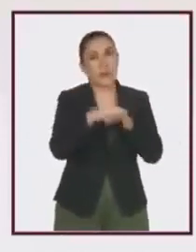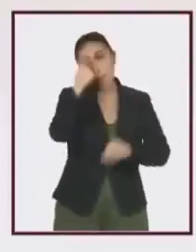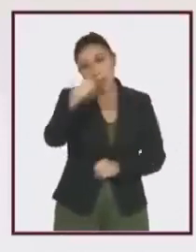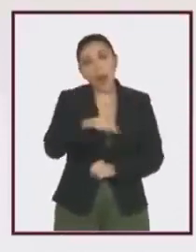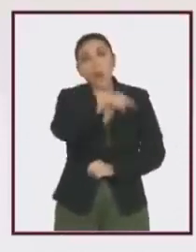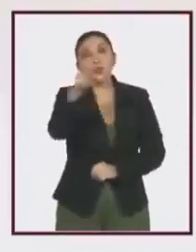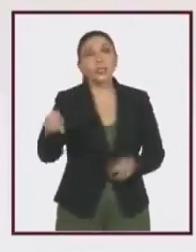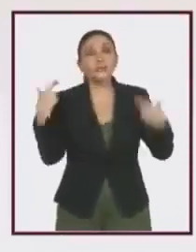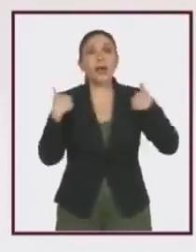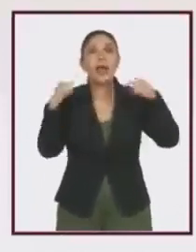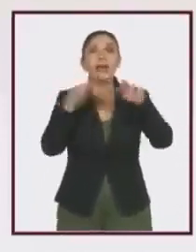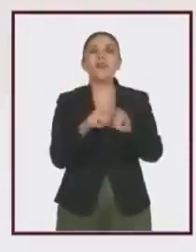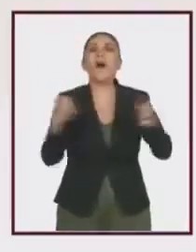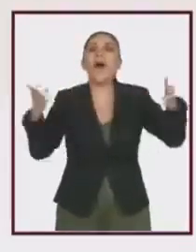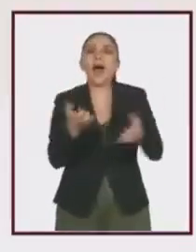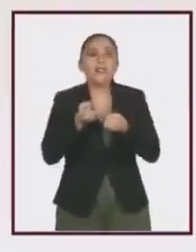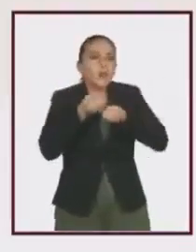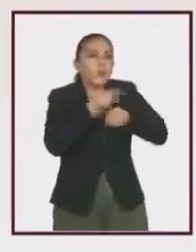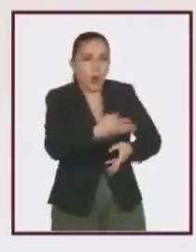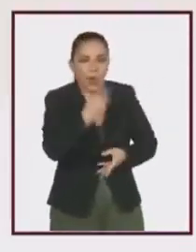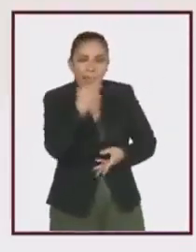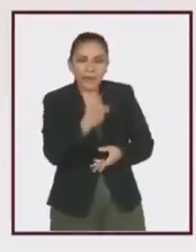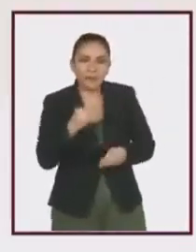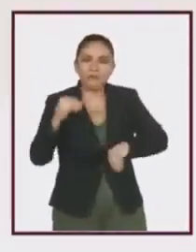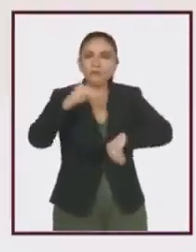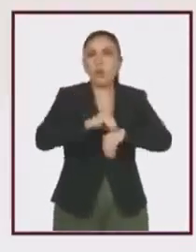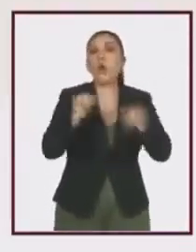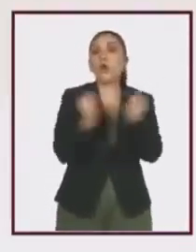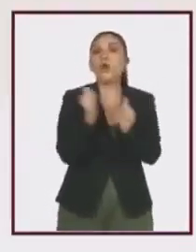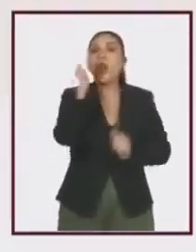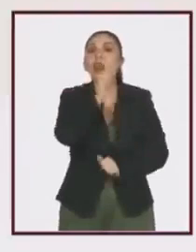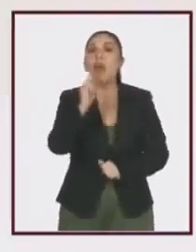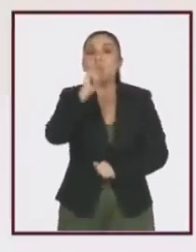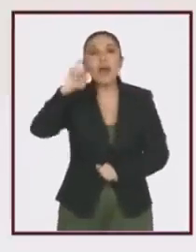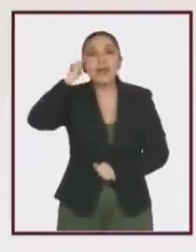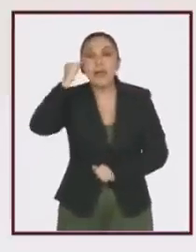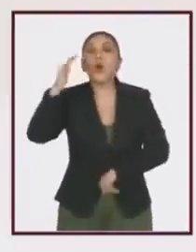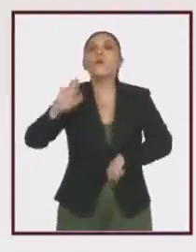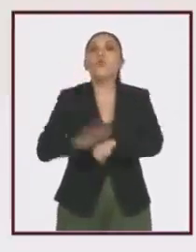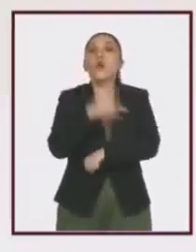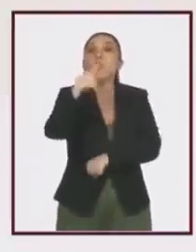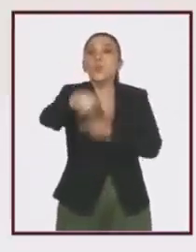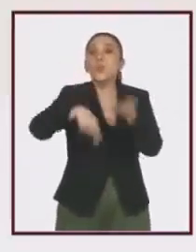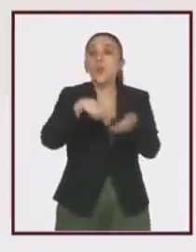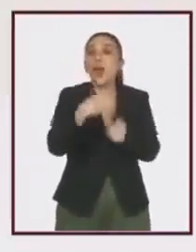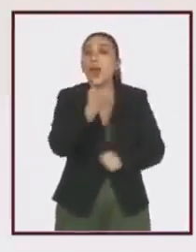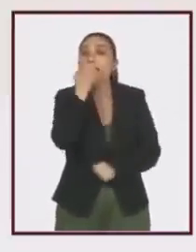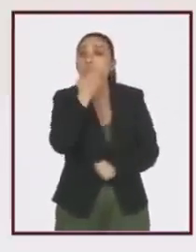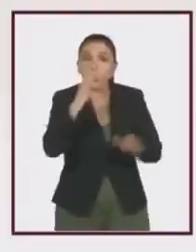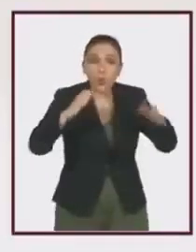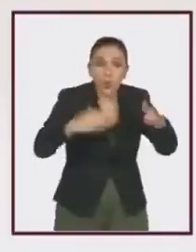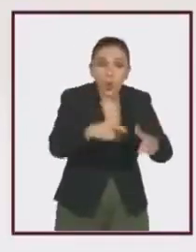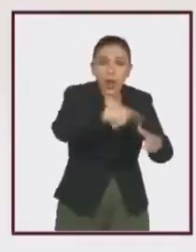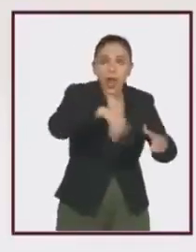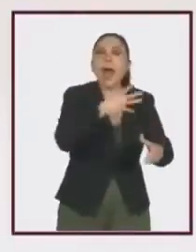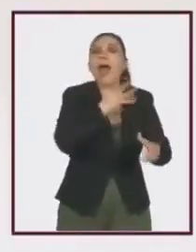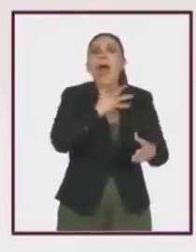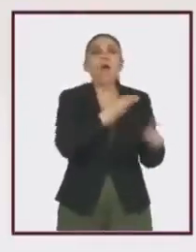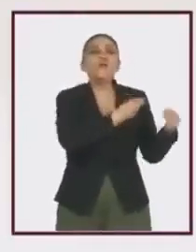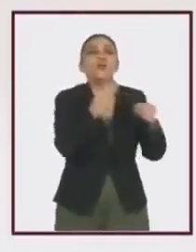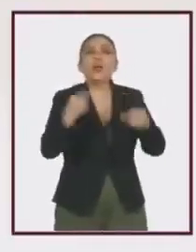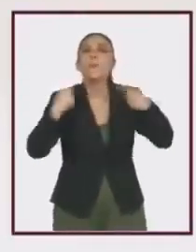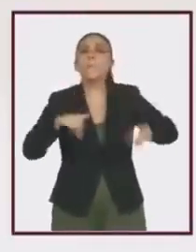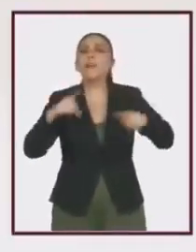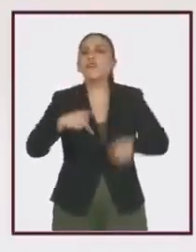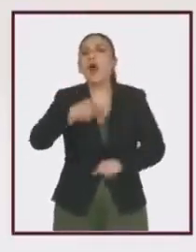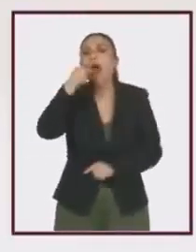ustedes están agregando este elemento de la lengua indígena porque en su escuela tienen hablantes de lengua indígena y